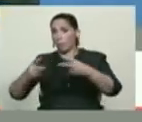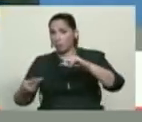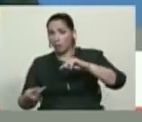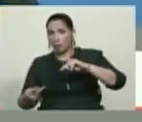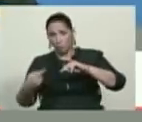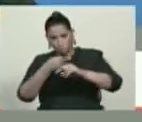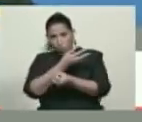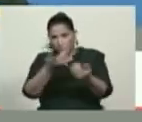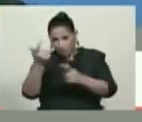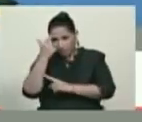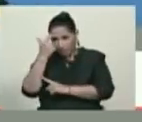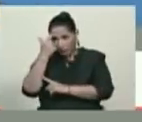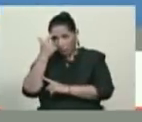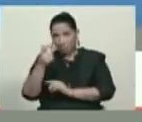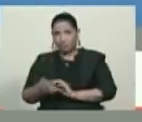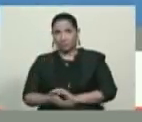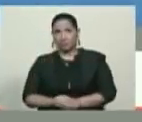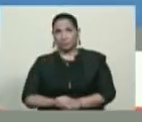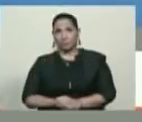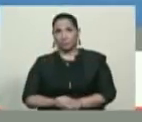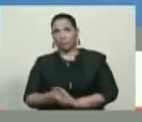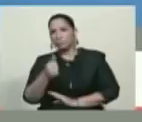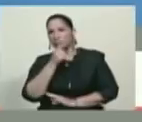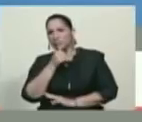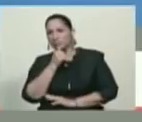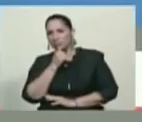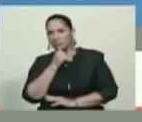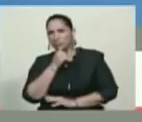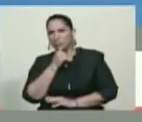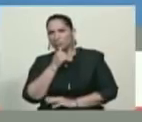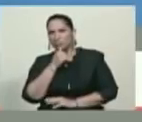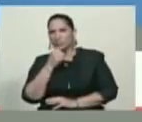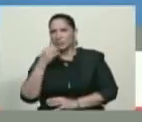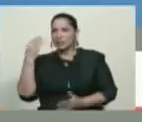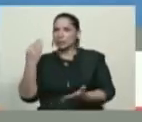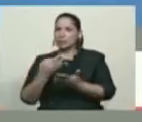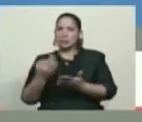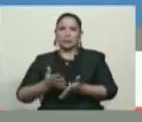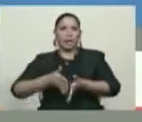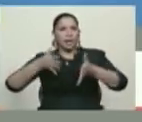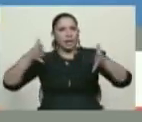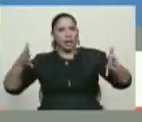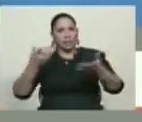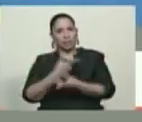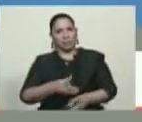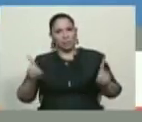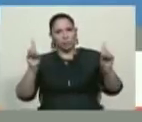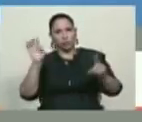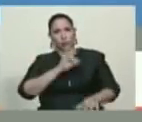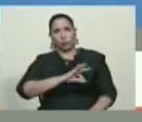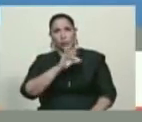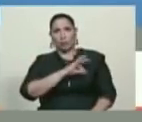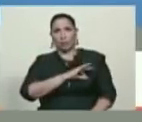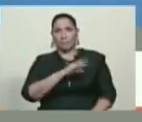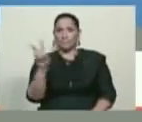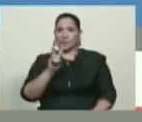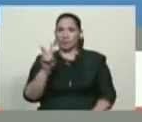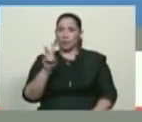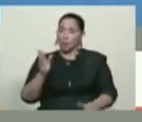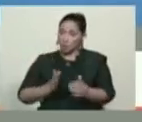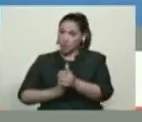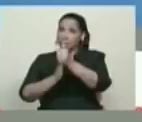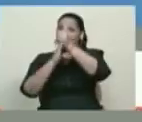¿saben ustedes quién y quiénes han sido los grandes democratizadores de la sociedad venezolana? Los líderes de la